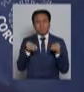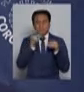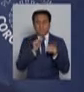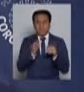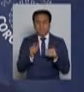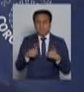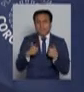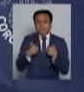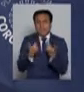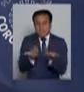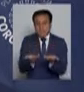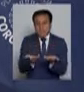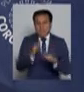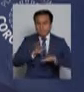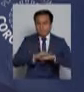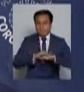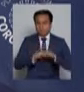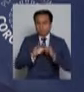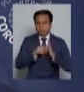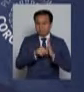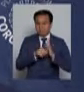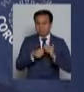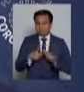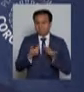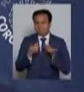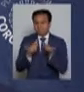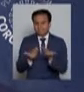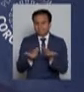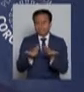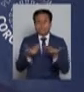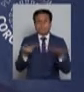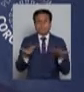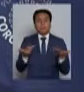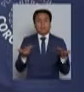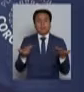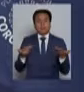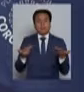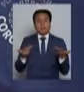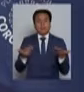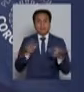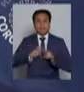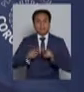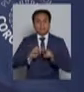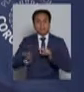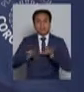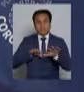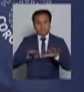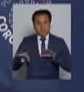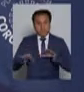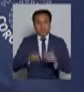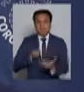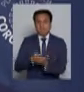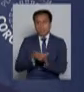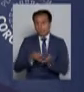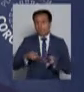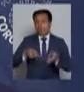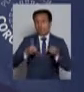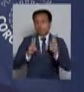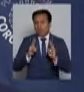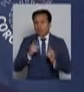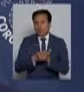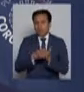la entrega de estos permisos para hacer alguna actividad, ir a comprar o ir